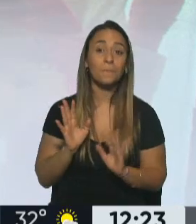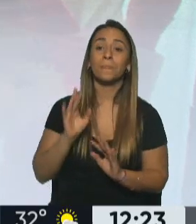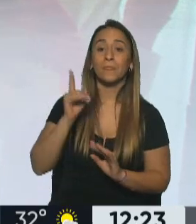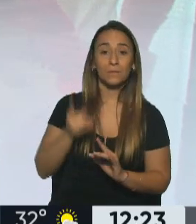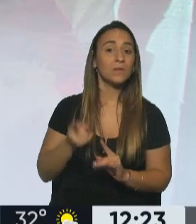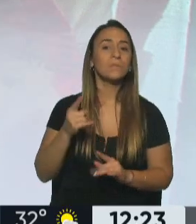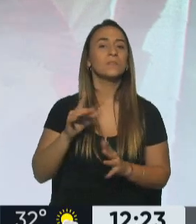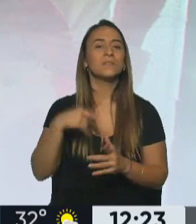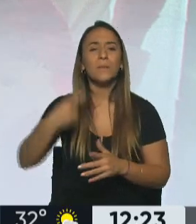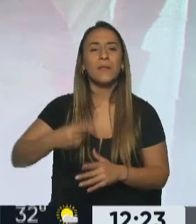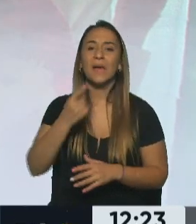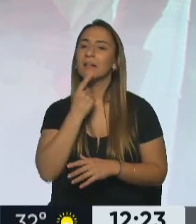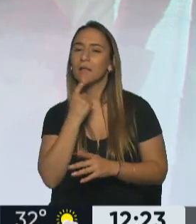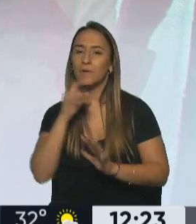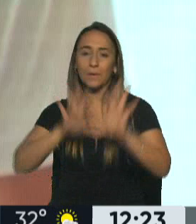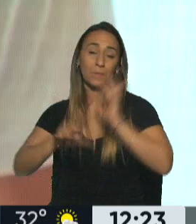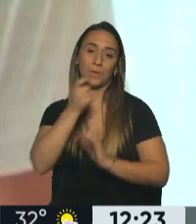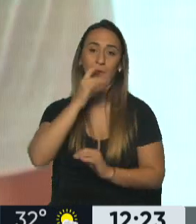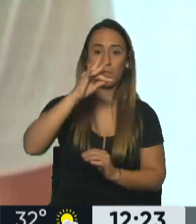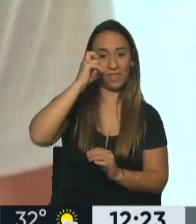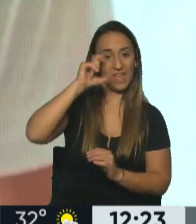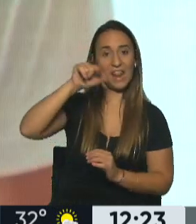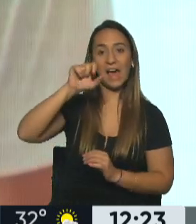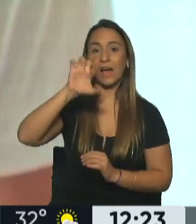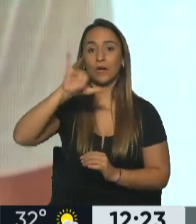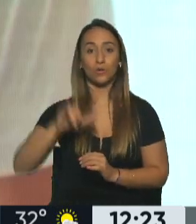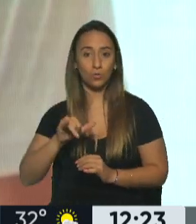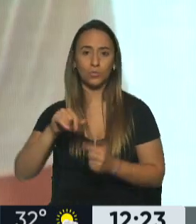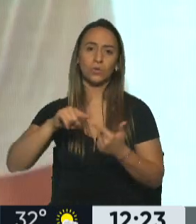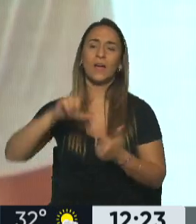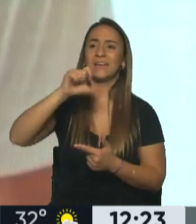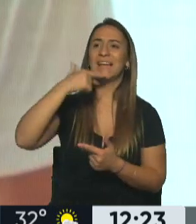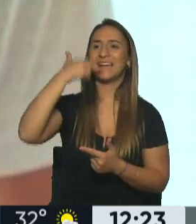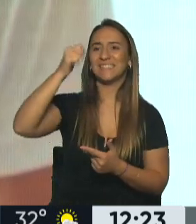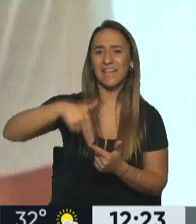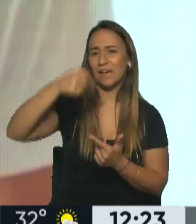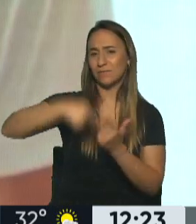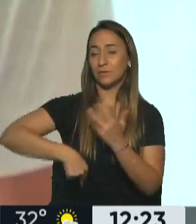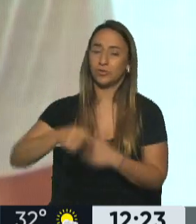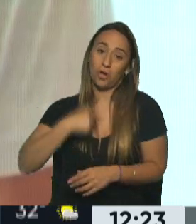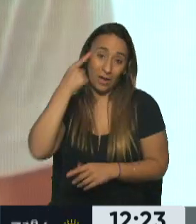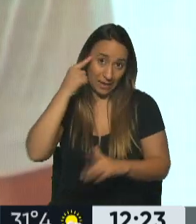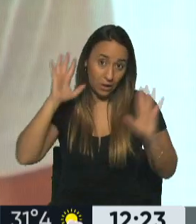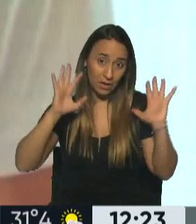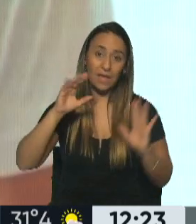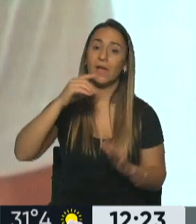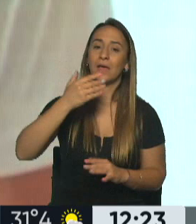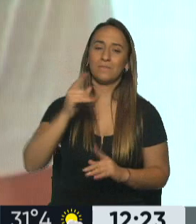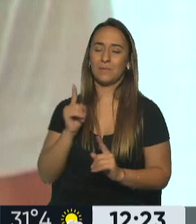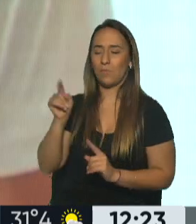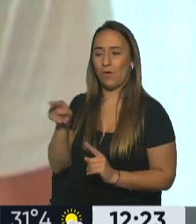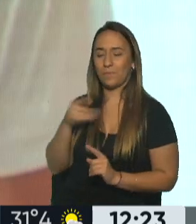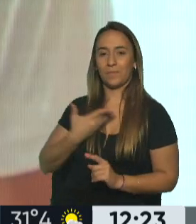a River Nico de la cruz por ejemplo Paco casal con FR exact yo creo que lo dezo francescoli